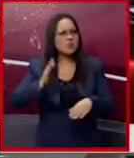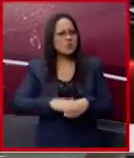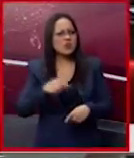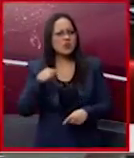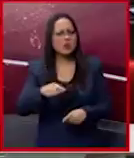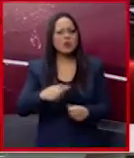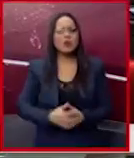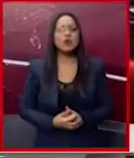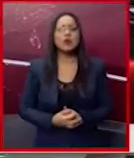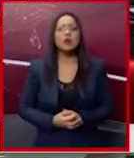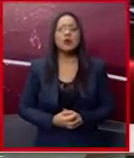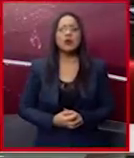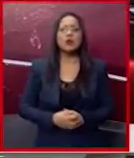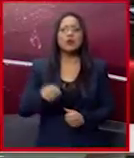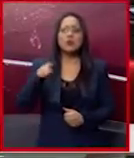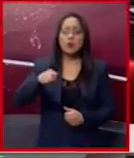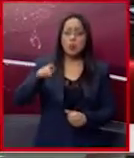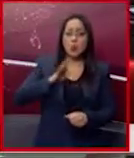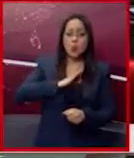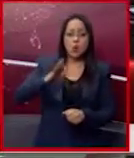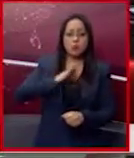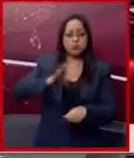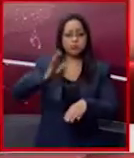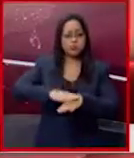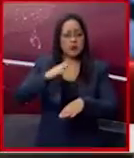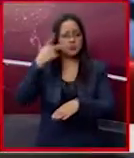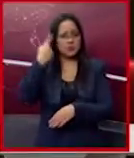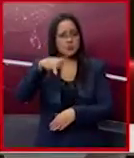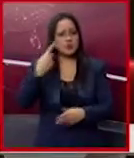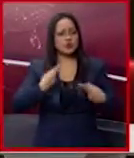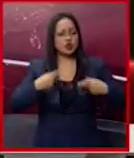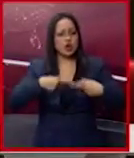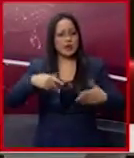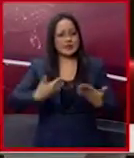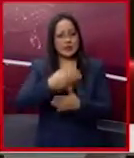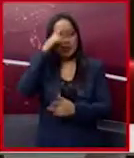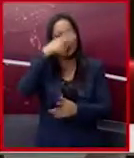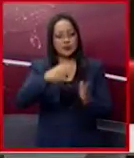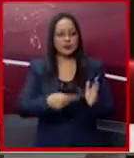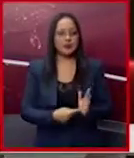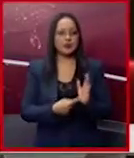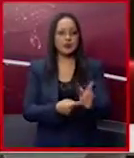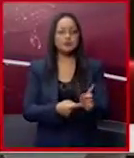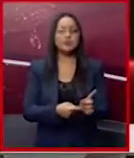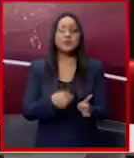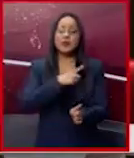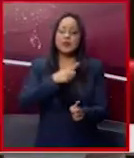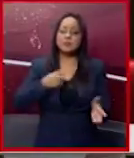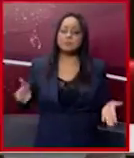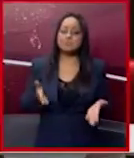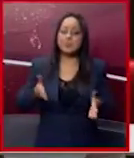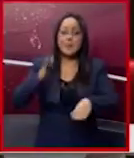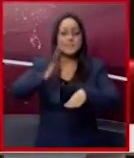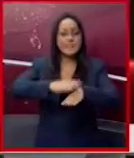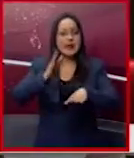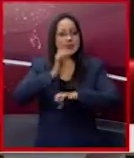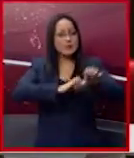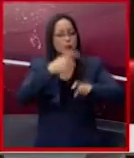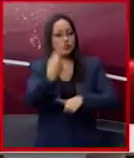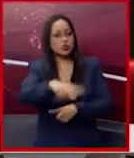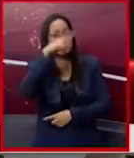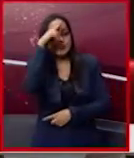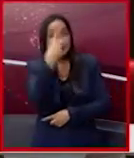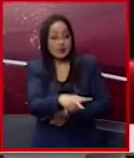todos los consumidores, que somos todos los mexicanos. Se van a impulsar la creación de empresas